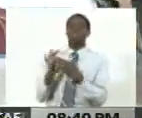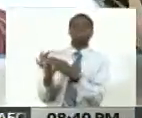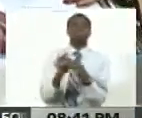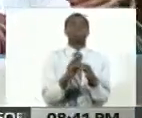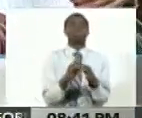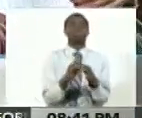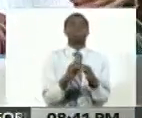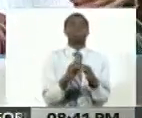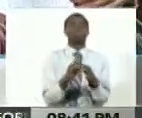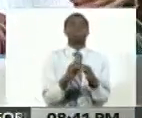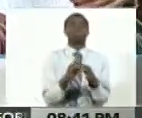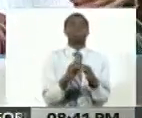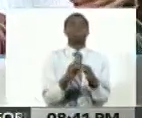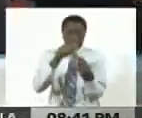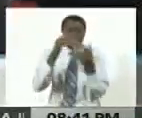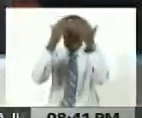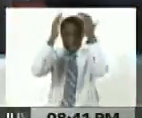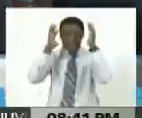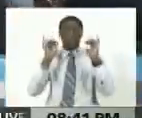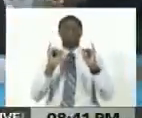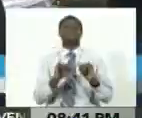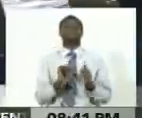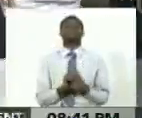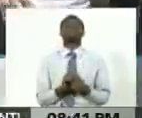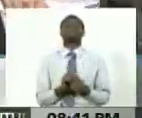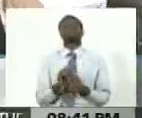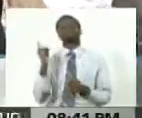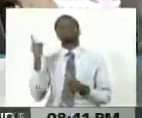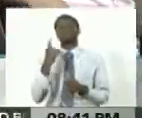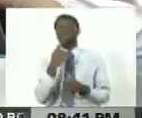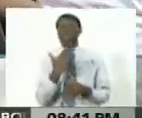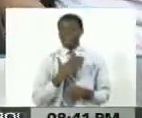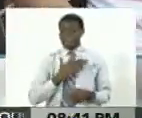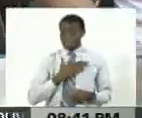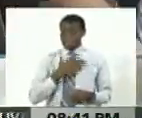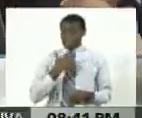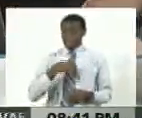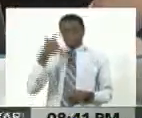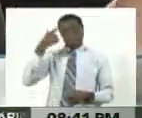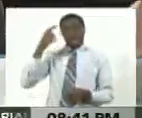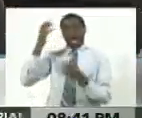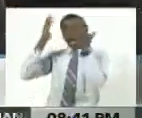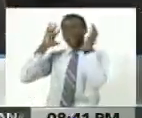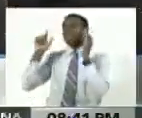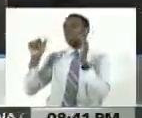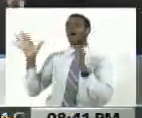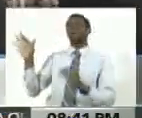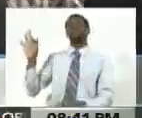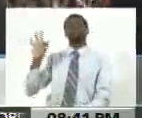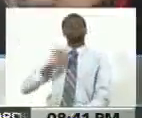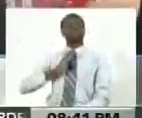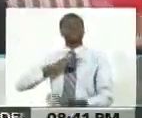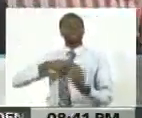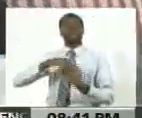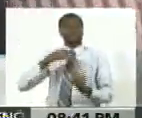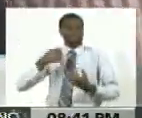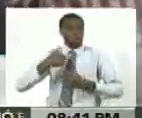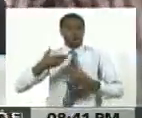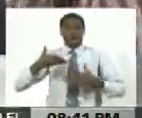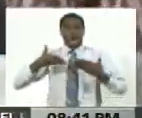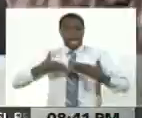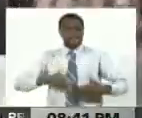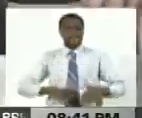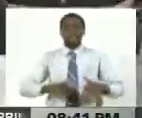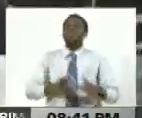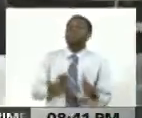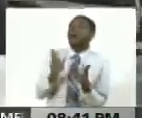cantautores. A mí representa ser revolucionaria. Nací con las